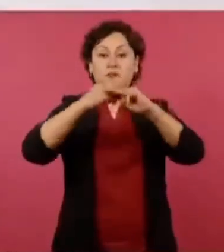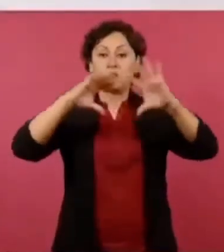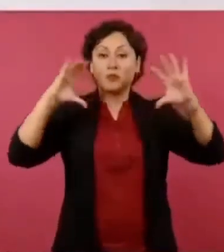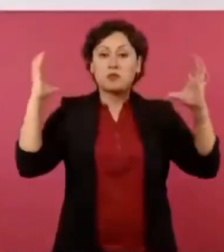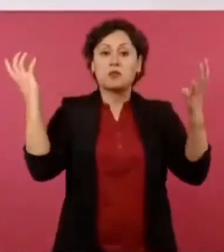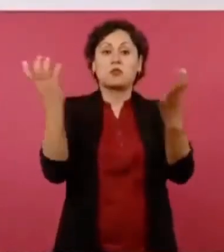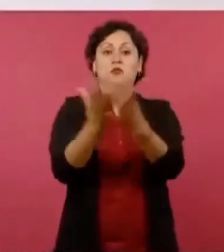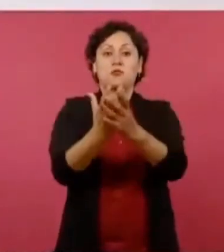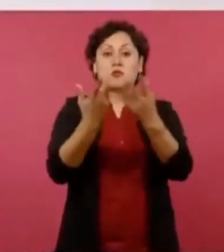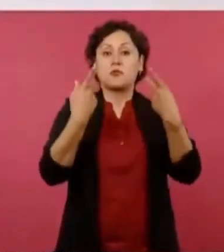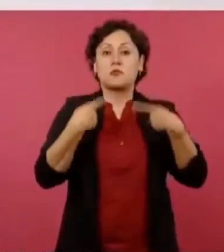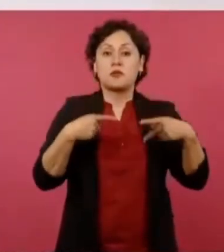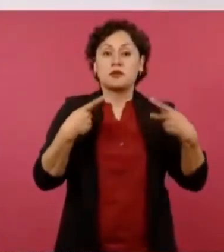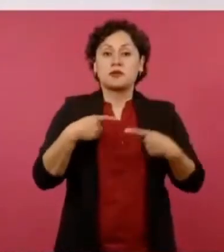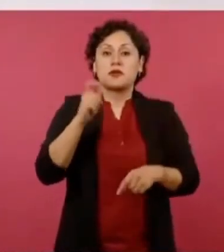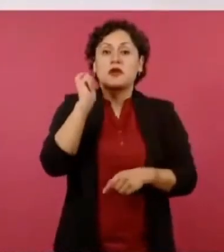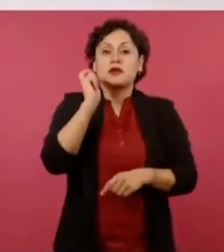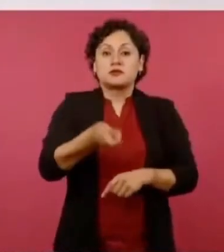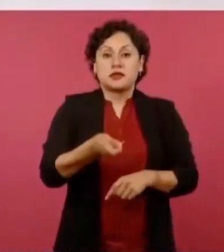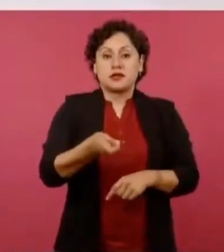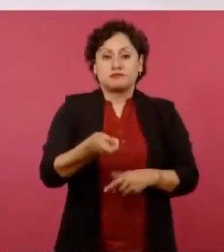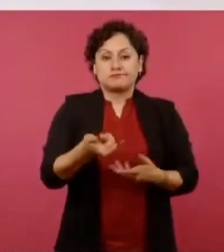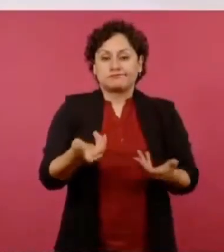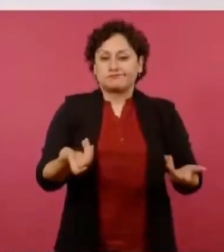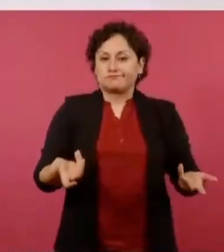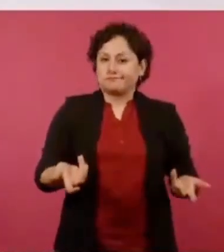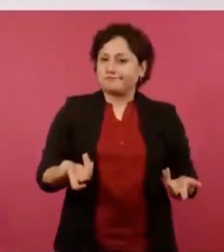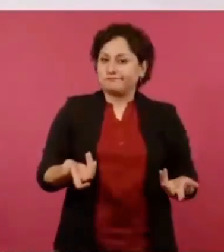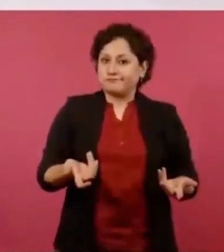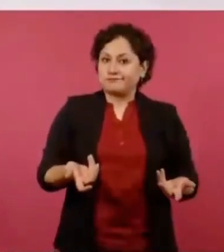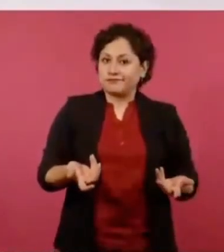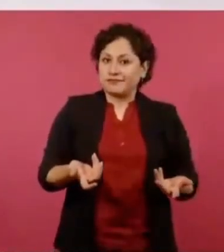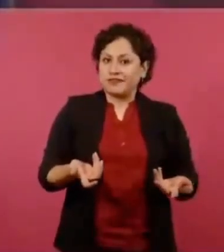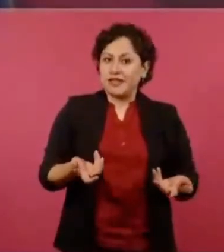que sobreviven con menos de $1 diario,